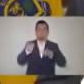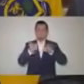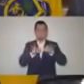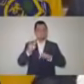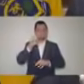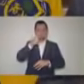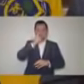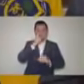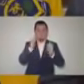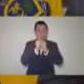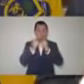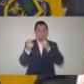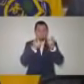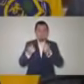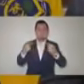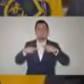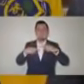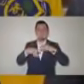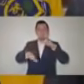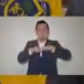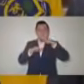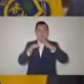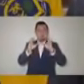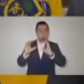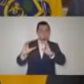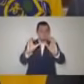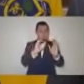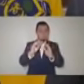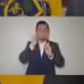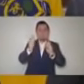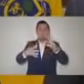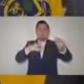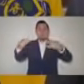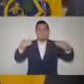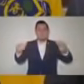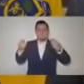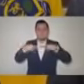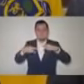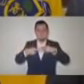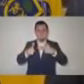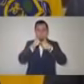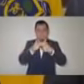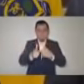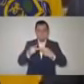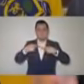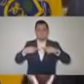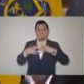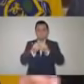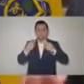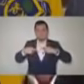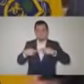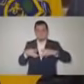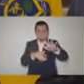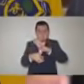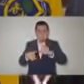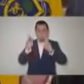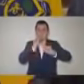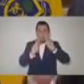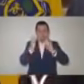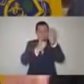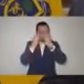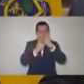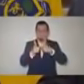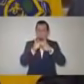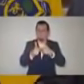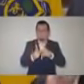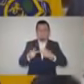el gobierno iniciaremos de inmediato ajustes para fortalecer nuestro modelo de rastreo y seguimiento epidemiológico seguiremos aplicando pruebas pruebas